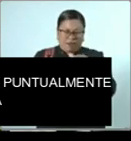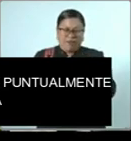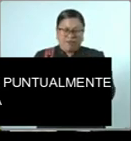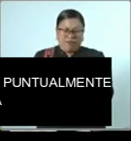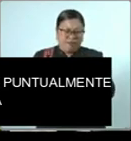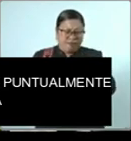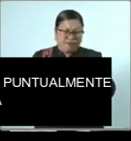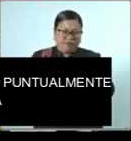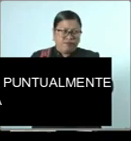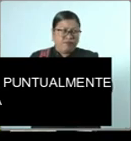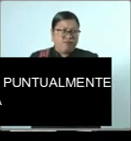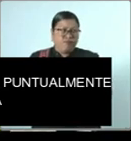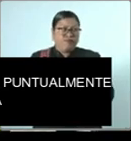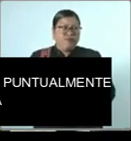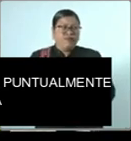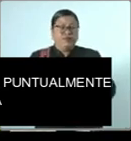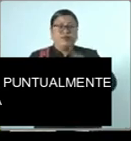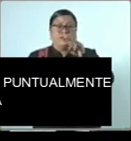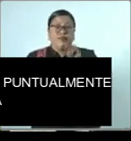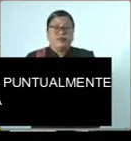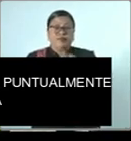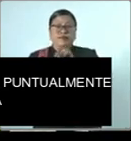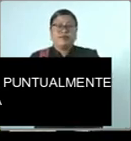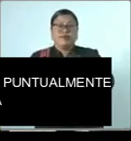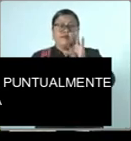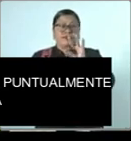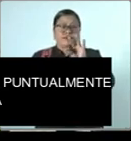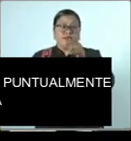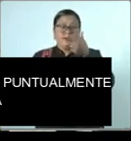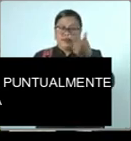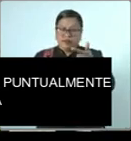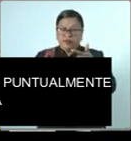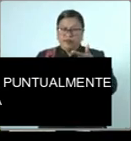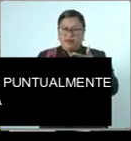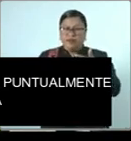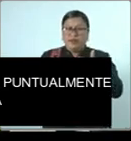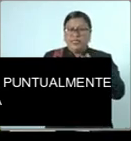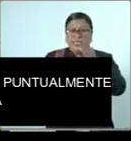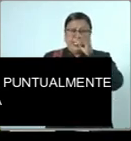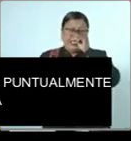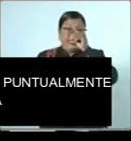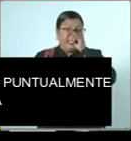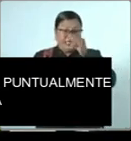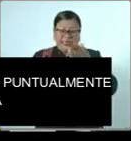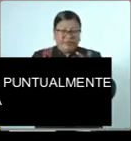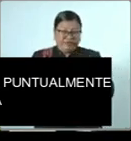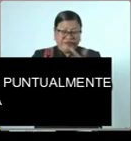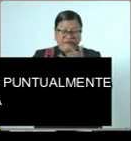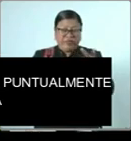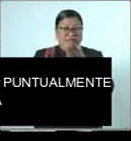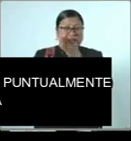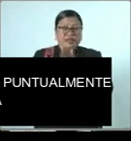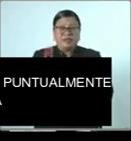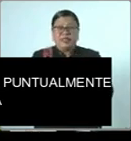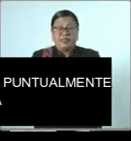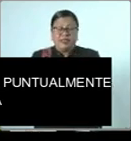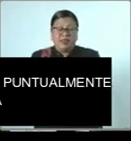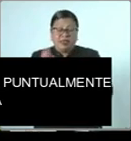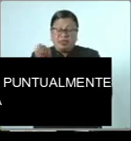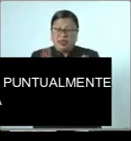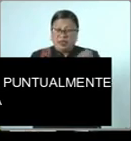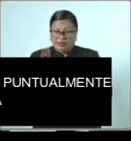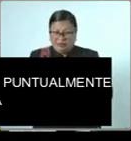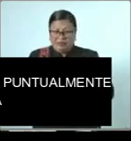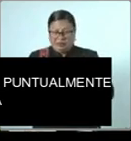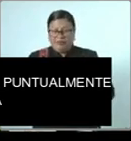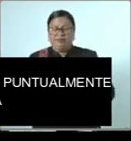Matías Romero Sayula, en el kilómetro 147, se obstruyen ambos carriles, dejando sin paso a los automóviles que transitan